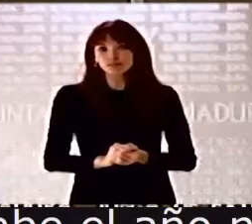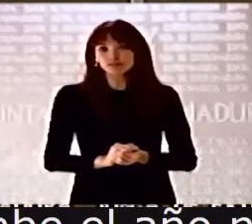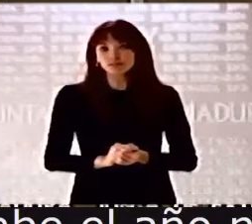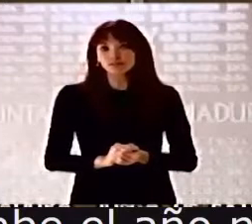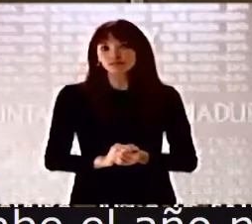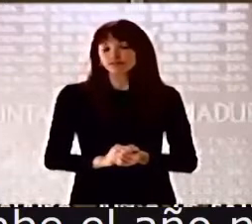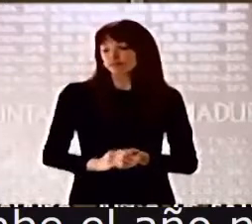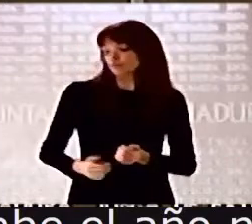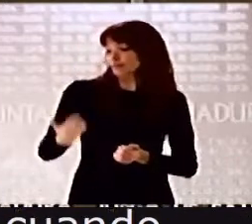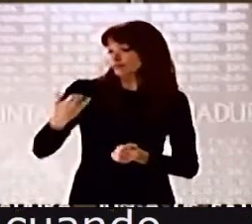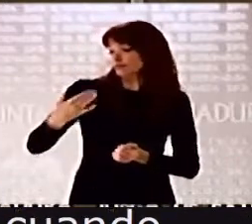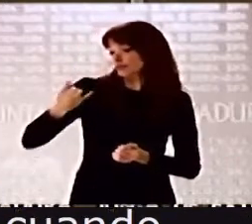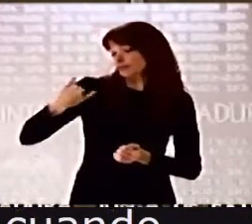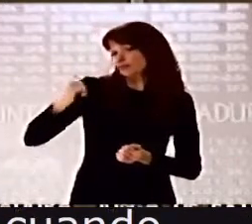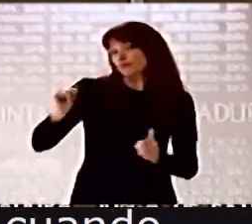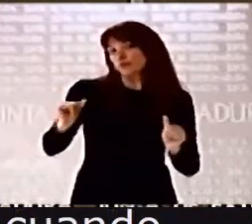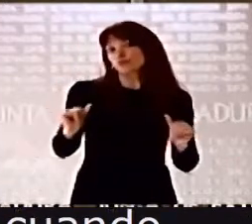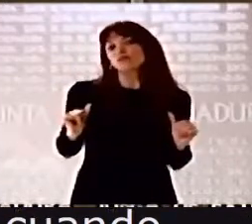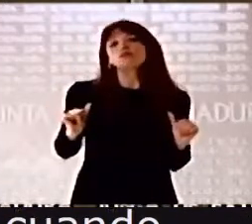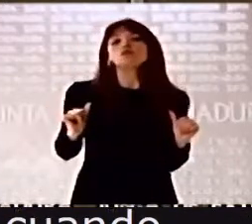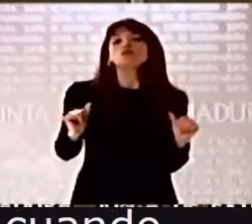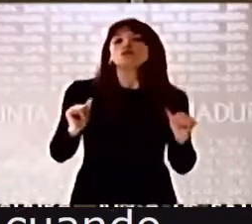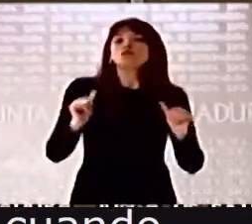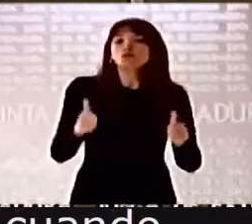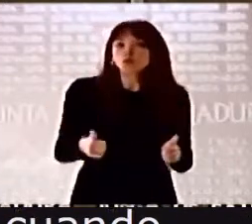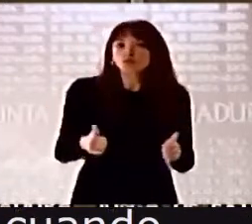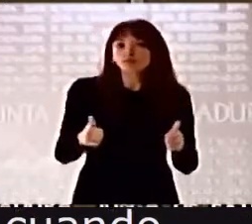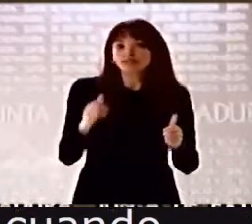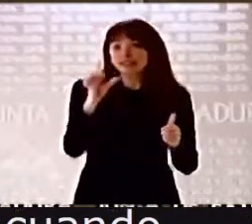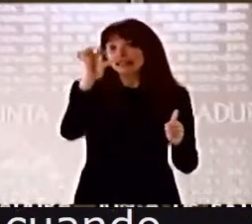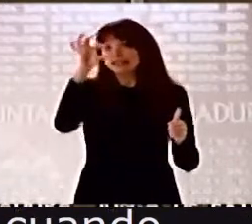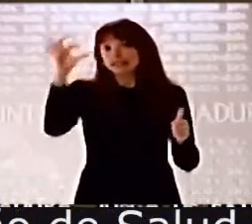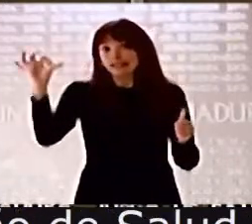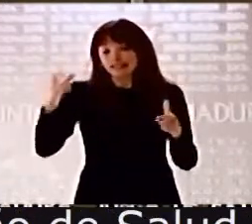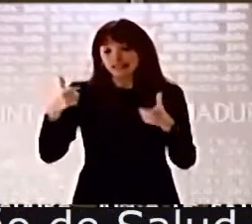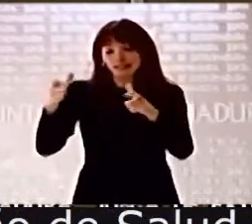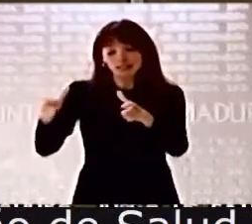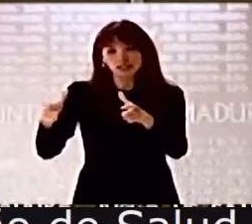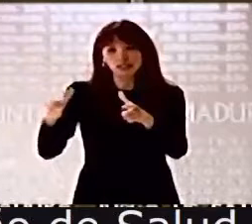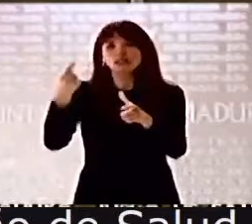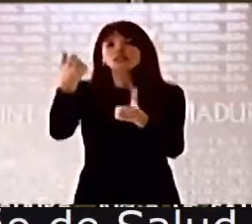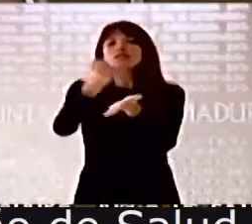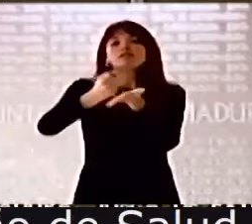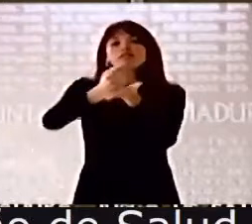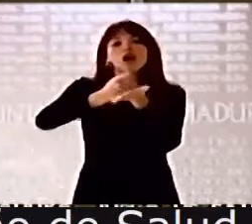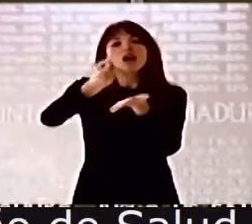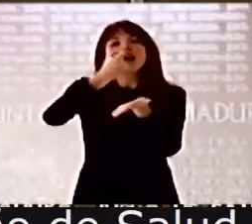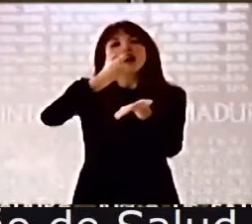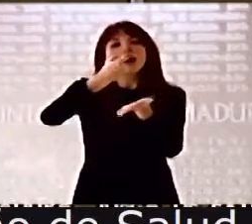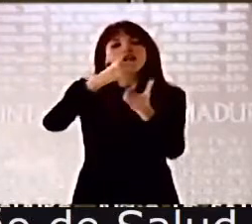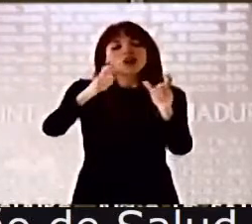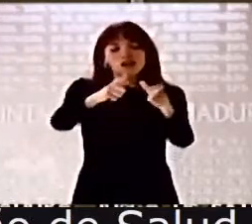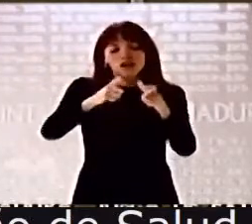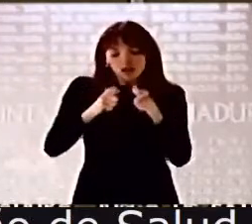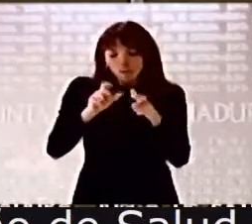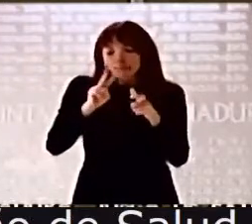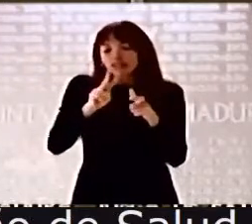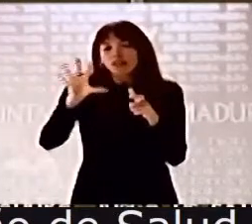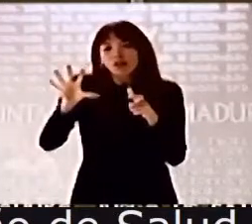iniciamos esta travesía de lo que ha representado el Servicio Extremeño de Salud, el gasto de medicamentos era el 25% del total, ahora es el 50%.